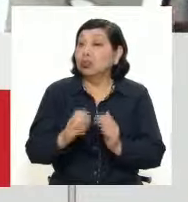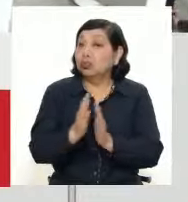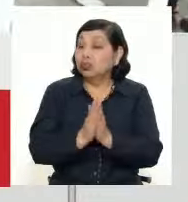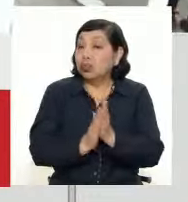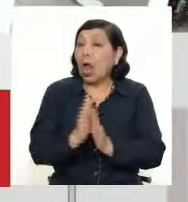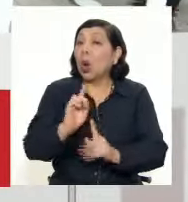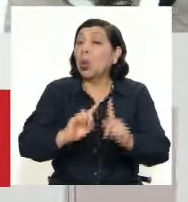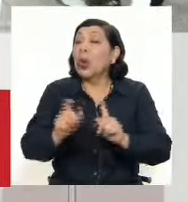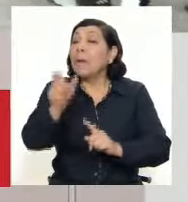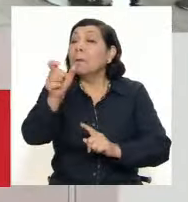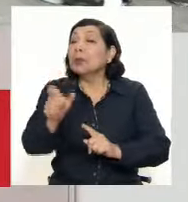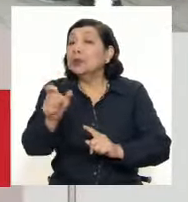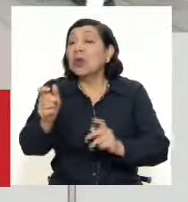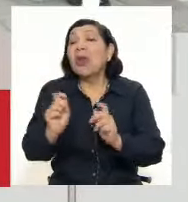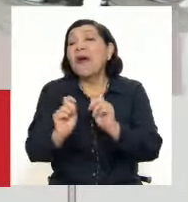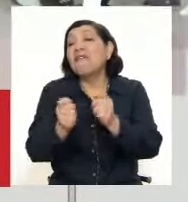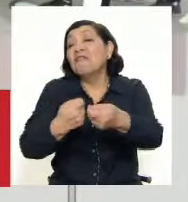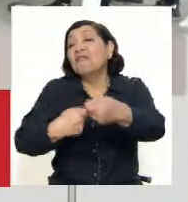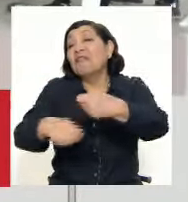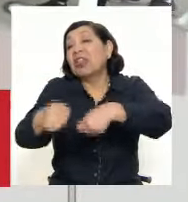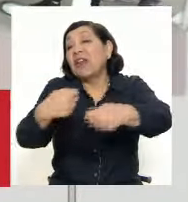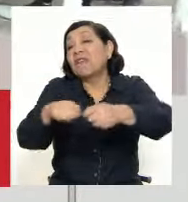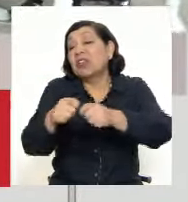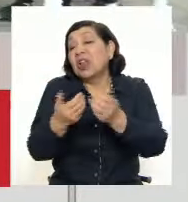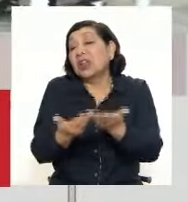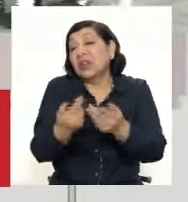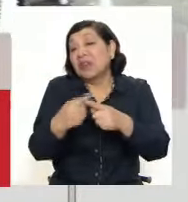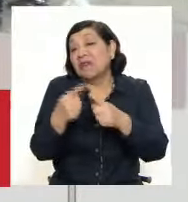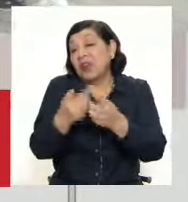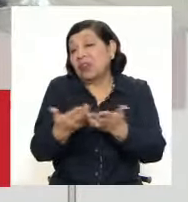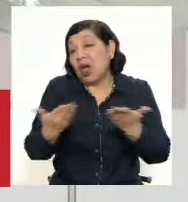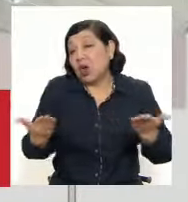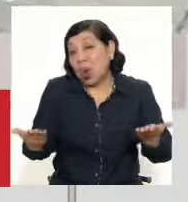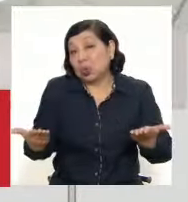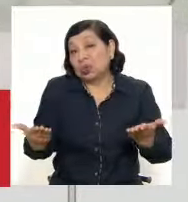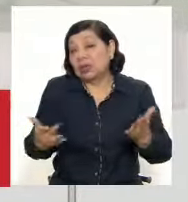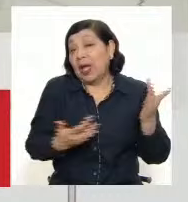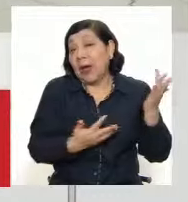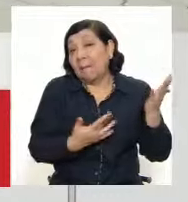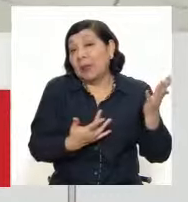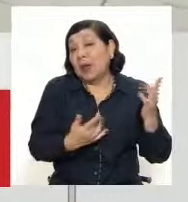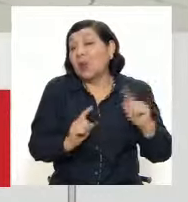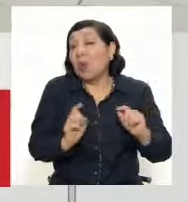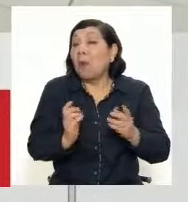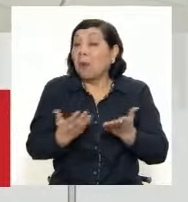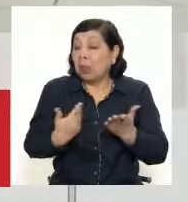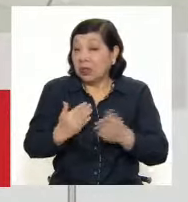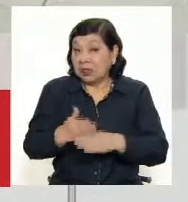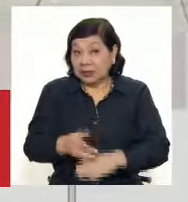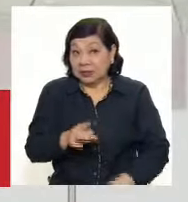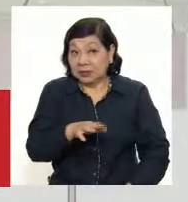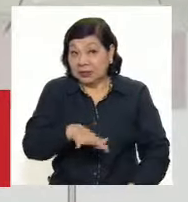por algunas personas para poder ofrecer este tipo de productos mientras están a la espera algunos de poder ingresar.